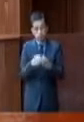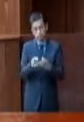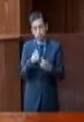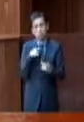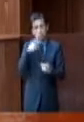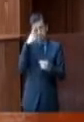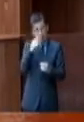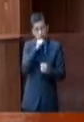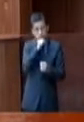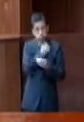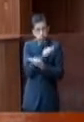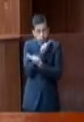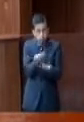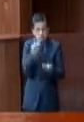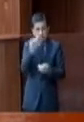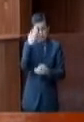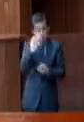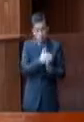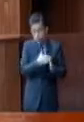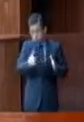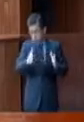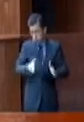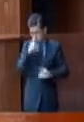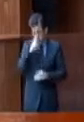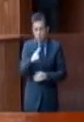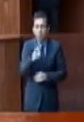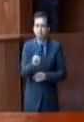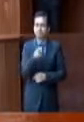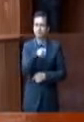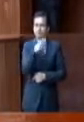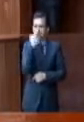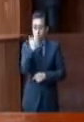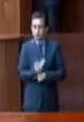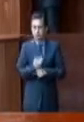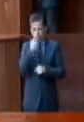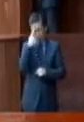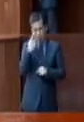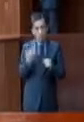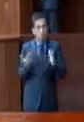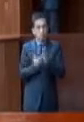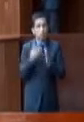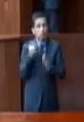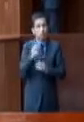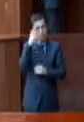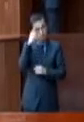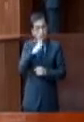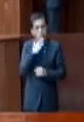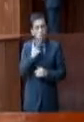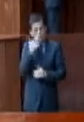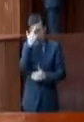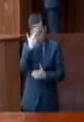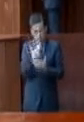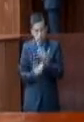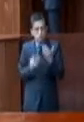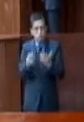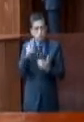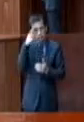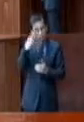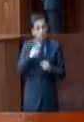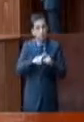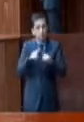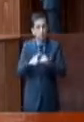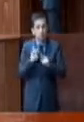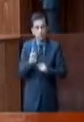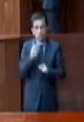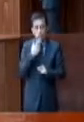prohibido es responsable de la infracción en comentó por lo que hace a la conducta consistente en la transición a la obligación imparcialidad del uso de los recursos públicos